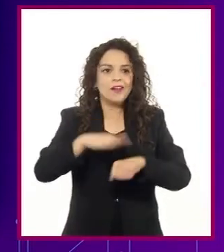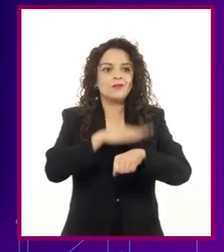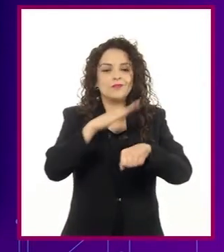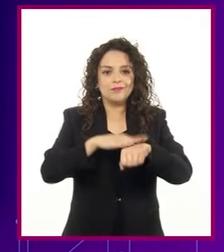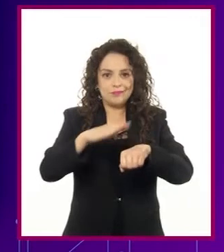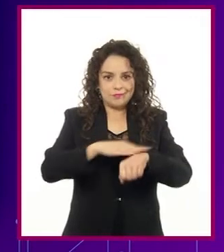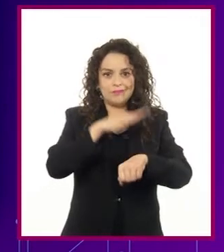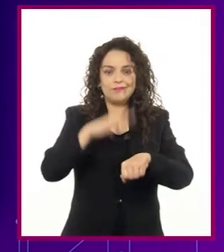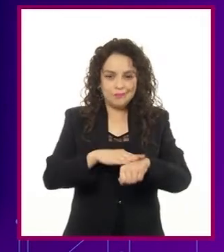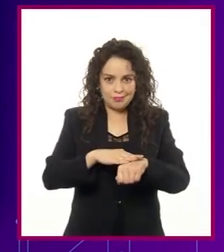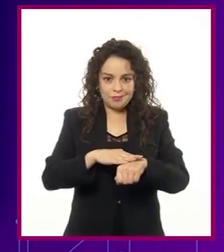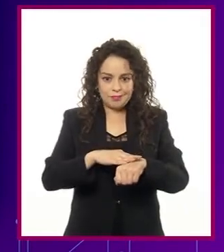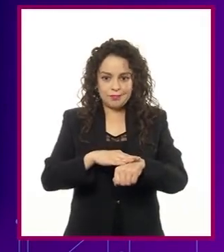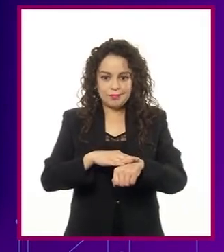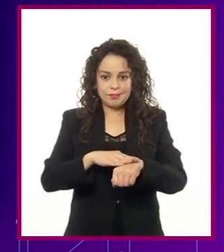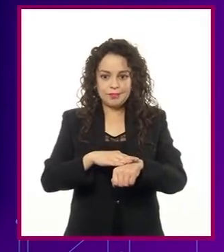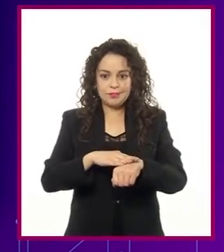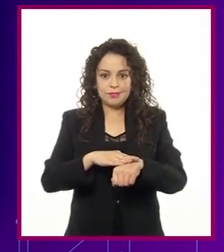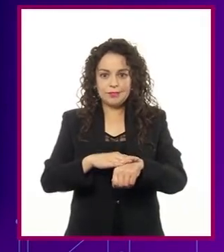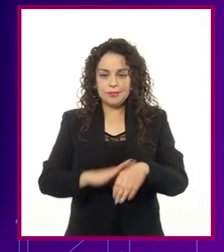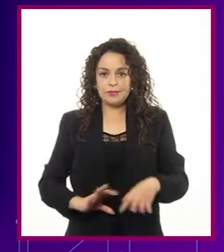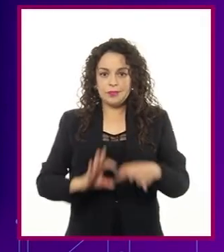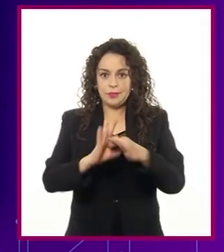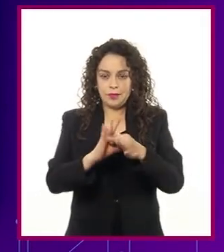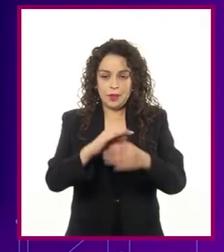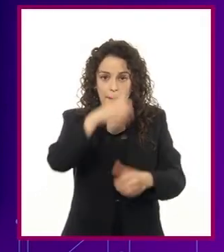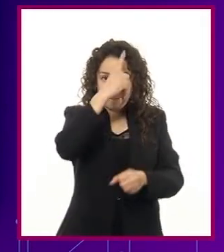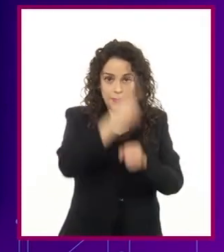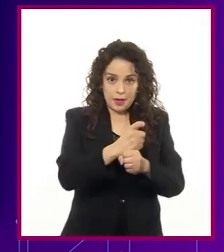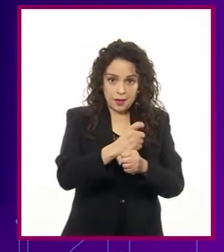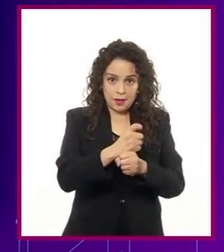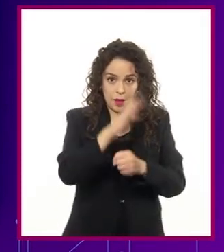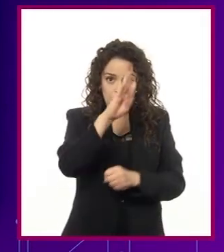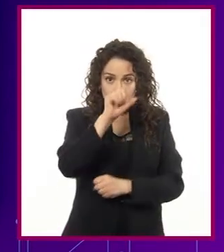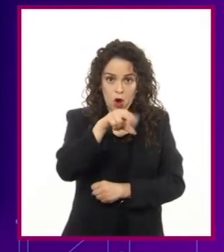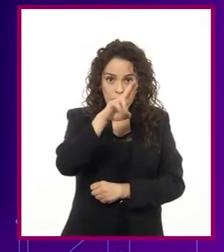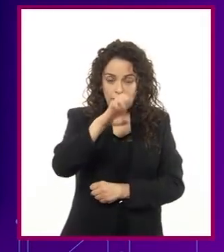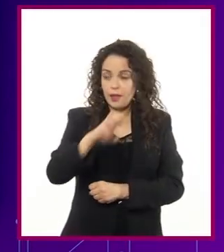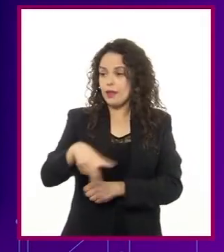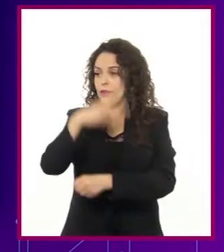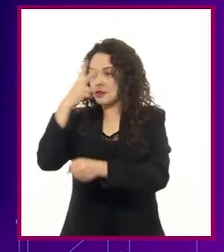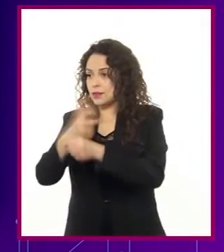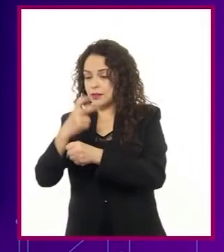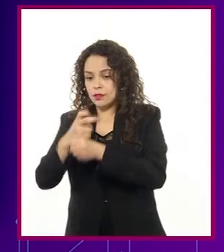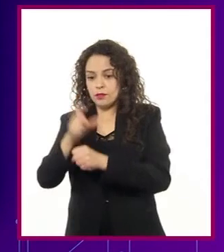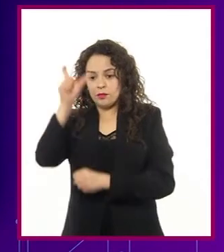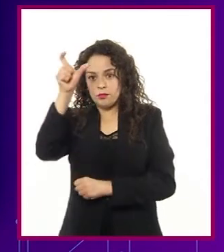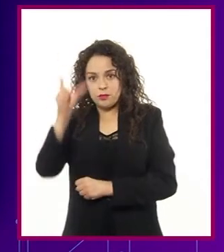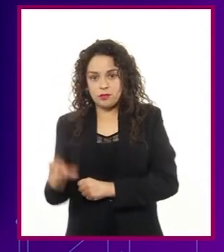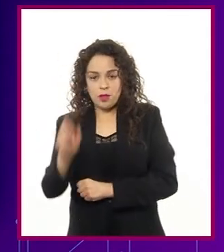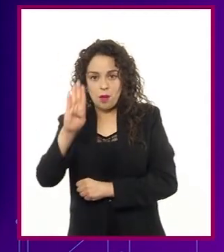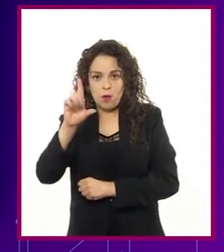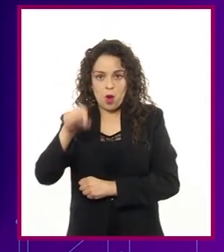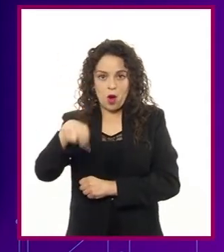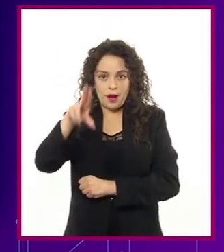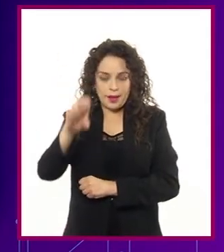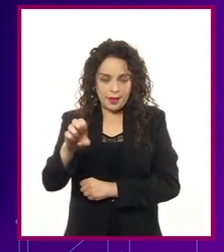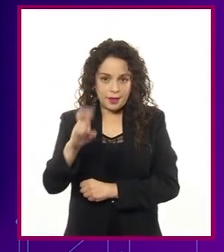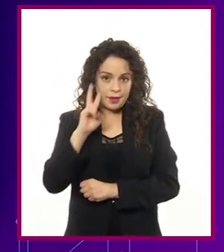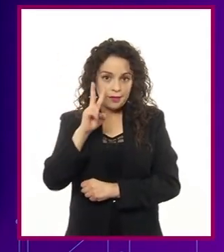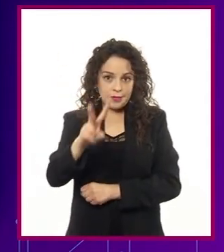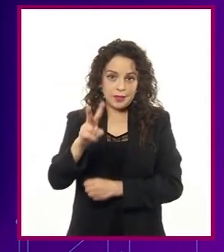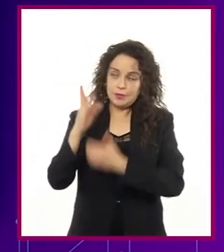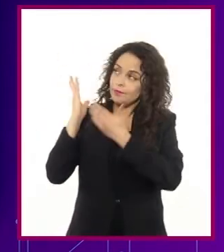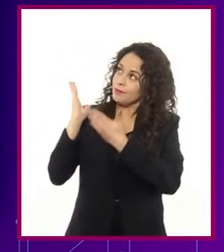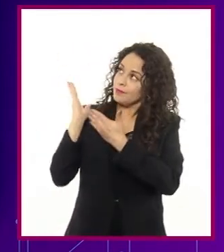calificación correspondiente en el bloque 1 y en la tercera columna las veces que obtuvo la calificación en